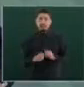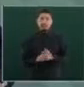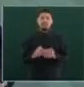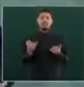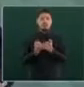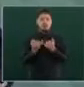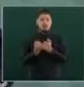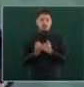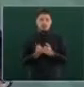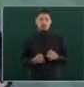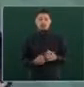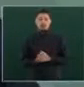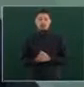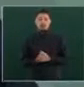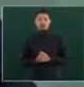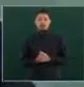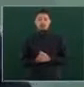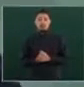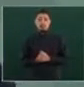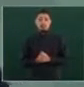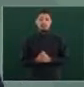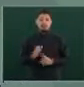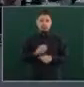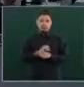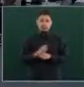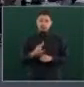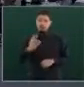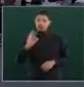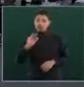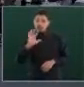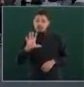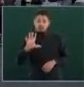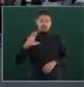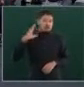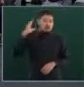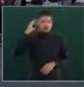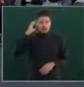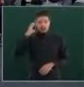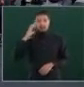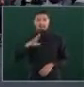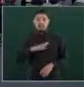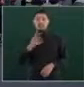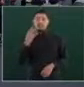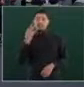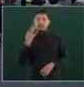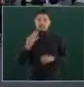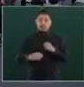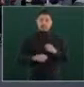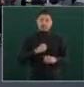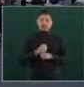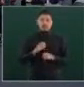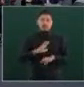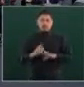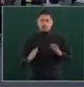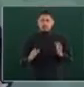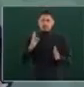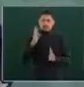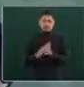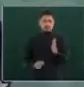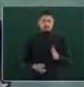agradezco muchísimo haber muchísimas gracias a ti mónica y ha sido un verdadero gusto estar con gracias muchas gracias nos damos un corte regreso con ustedes el mismo mérito